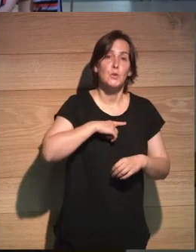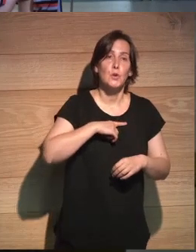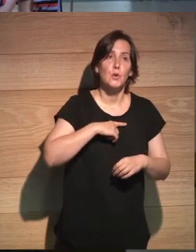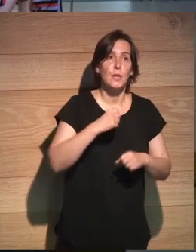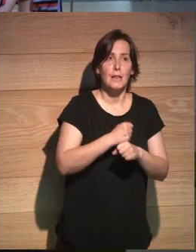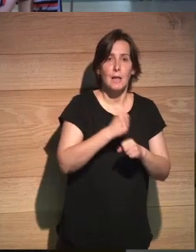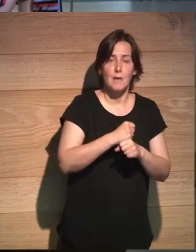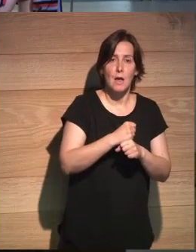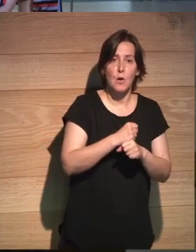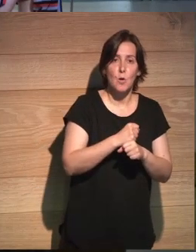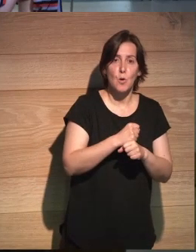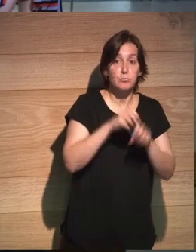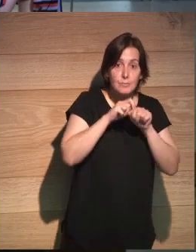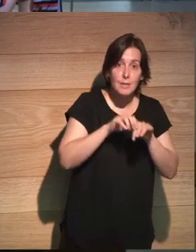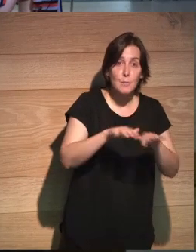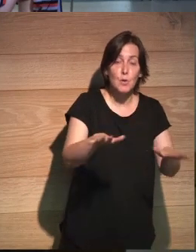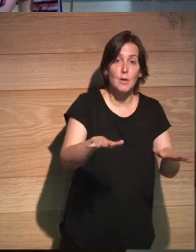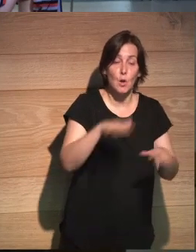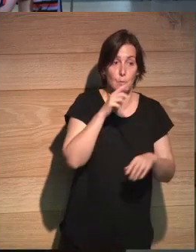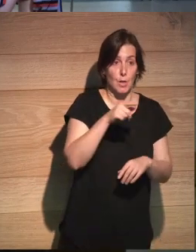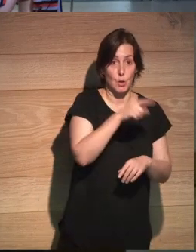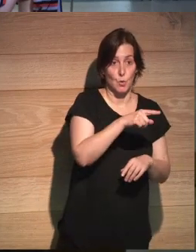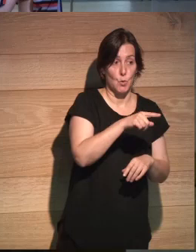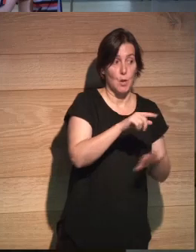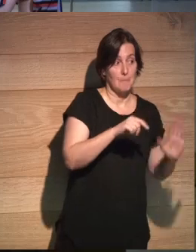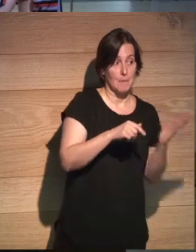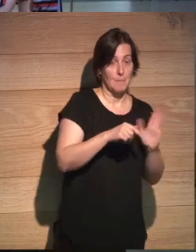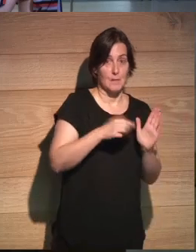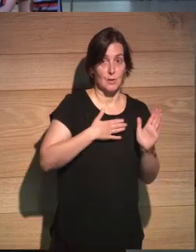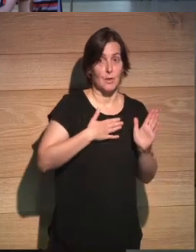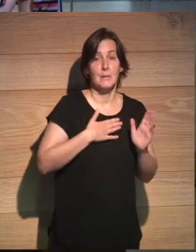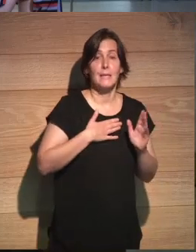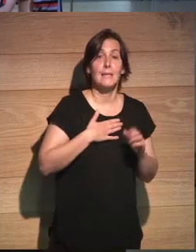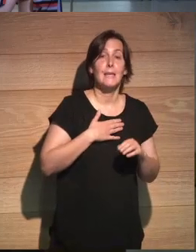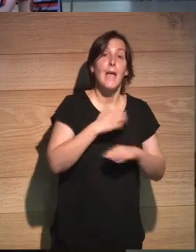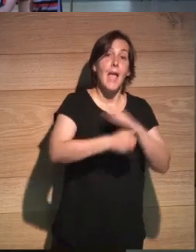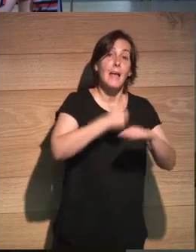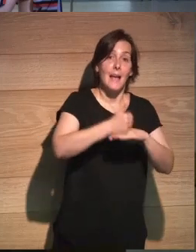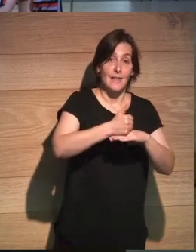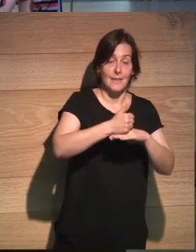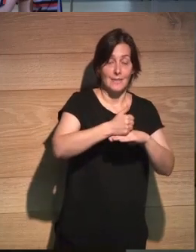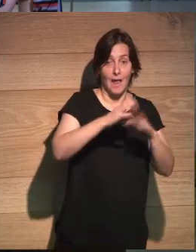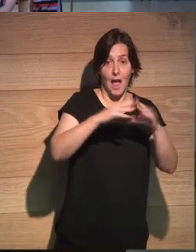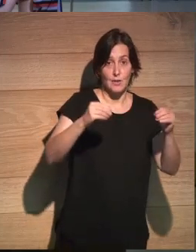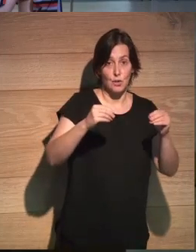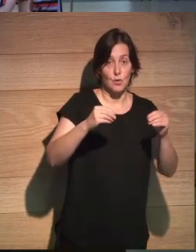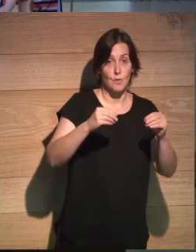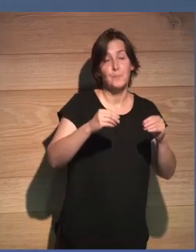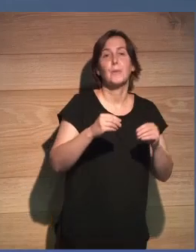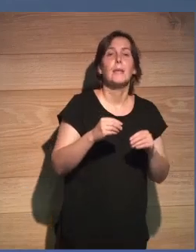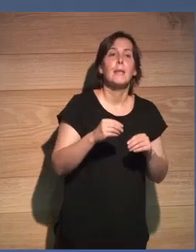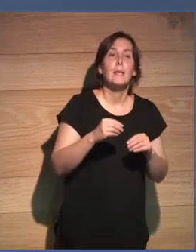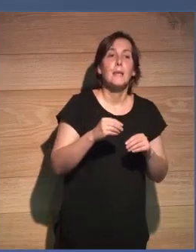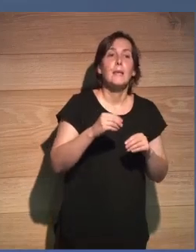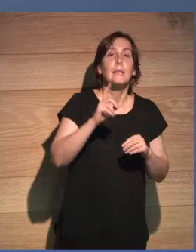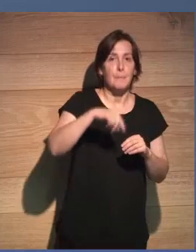nos dedicamos a la divulgación, porque me has presentado como catedrático de fisiología, cosa que es verdad, pero también dirijo la Cátedra